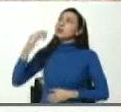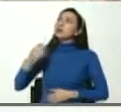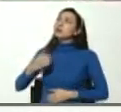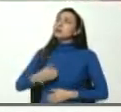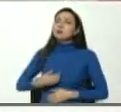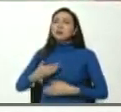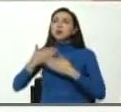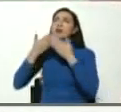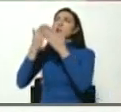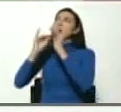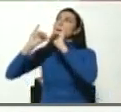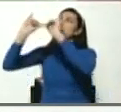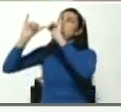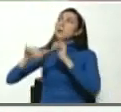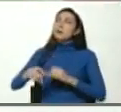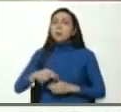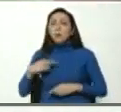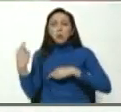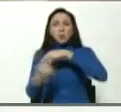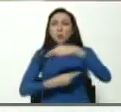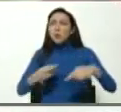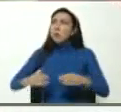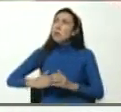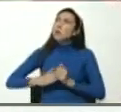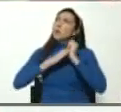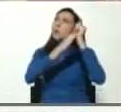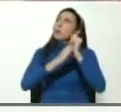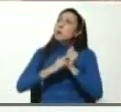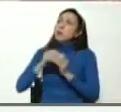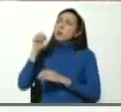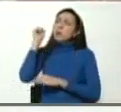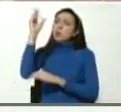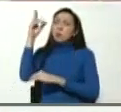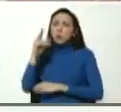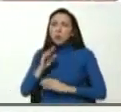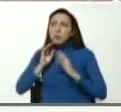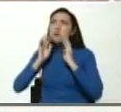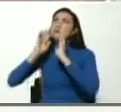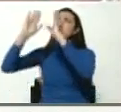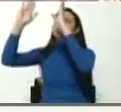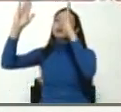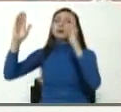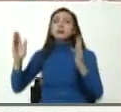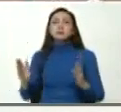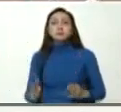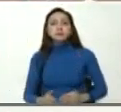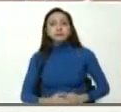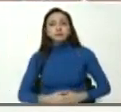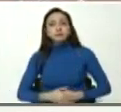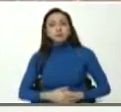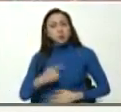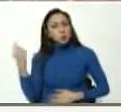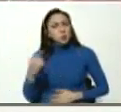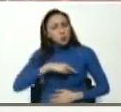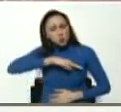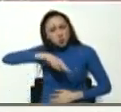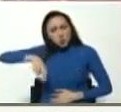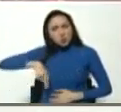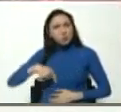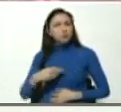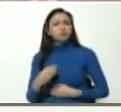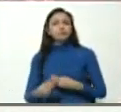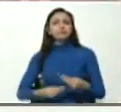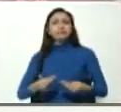acogidos a su lado y que los llene de luz y de bendiciones solo nos queda